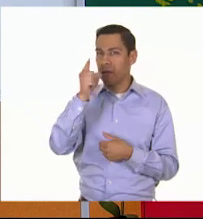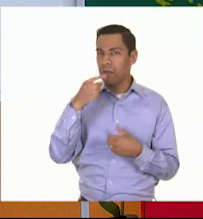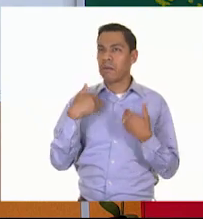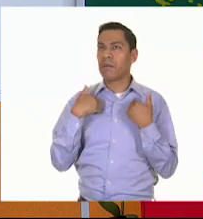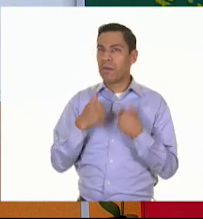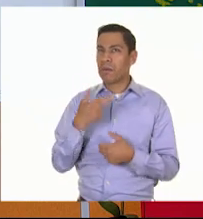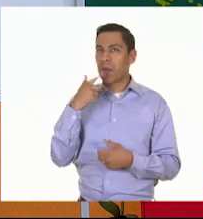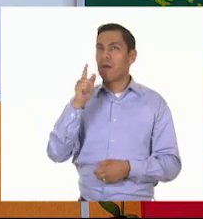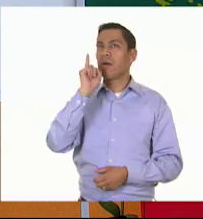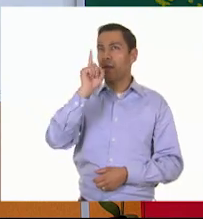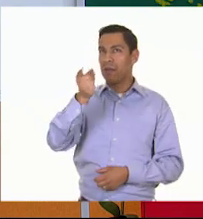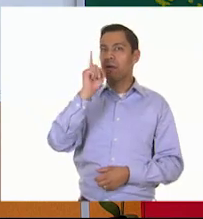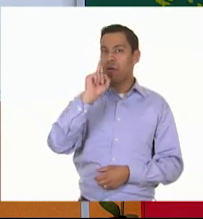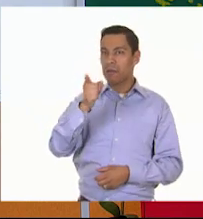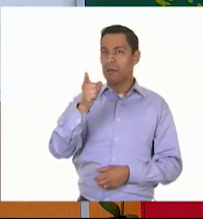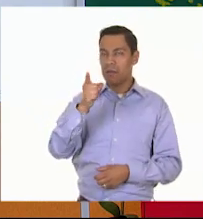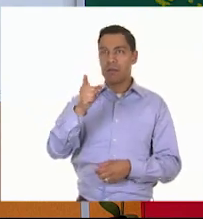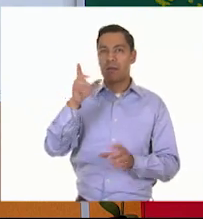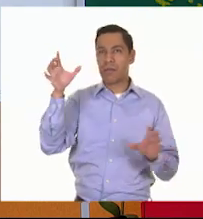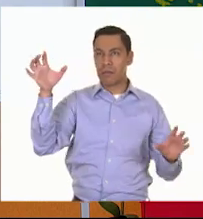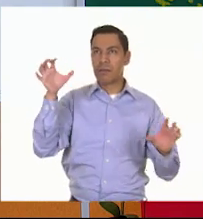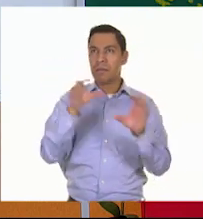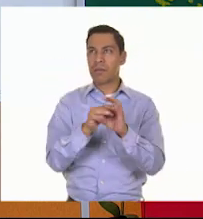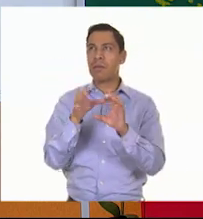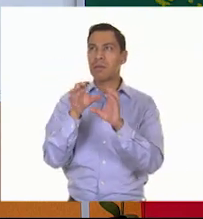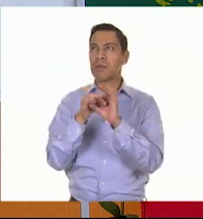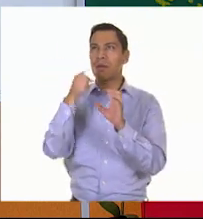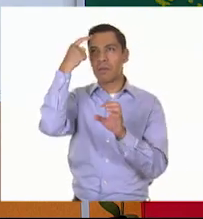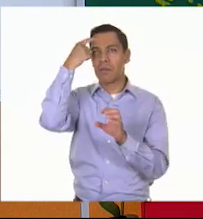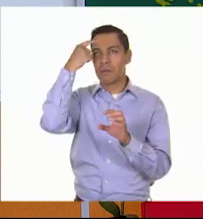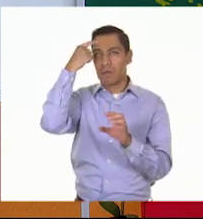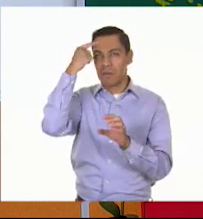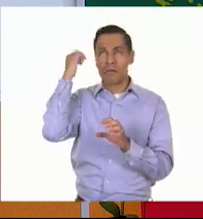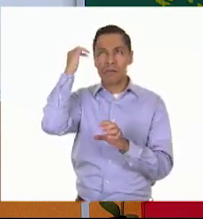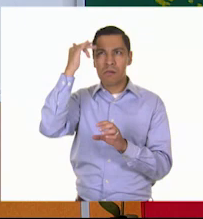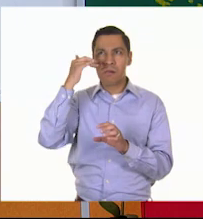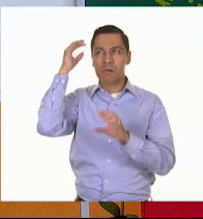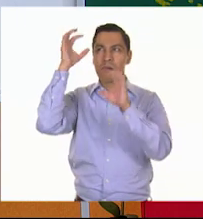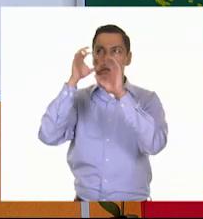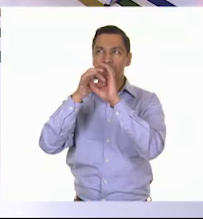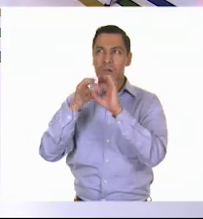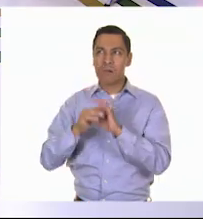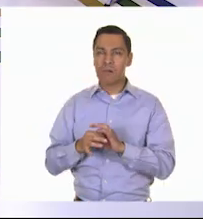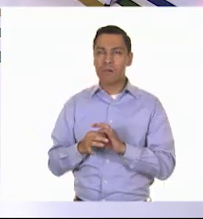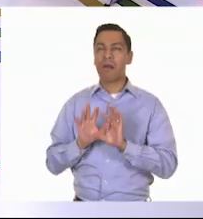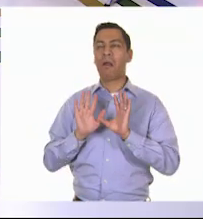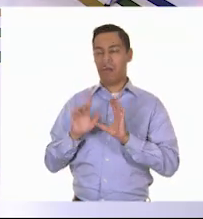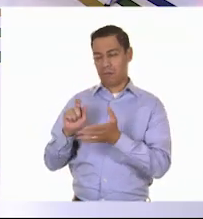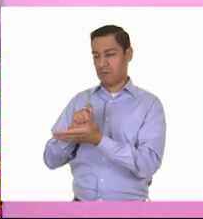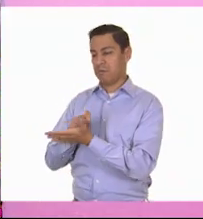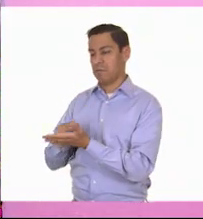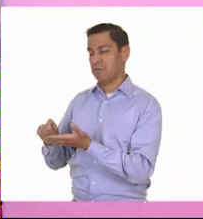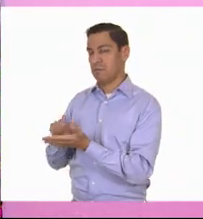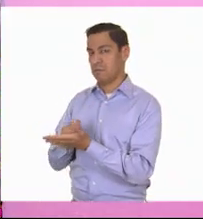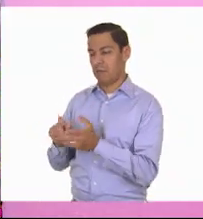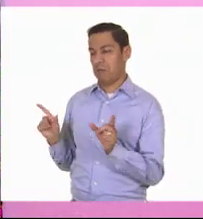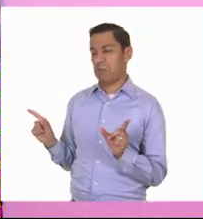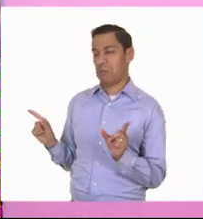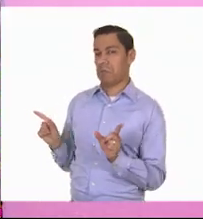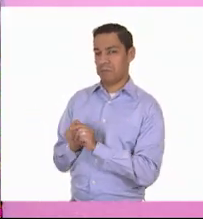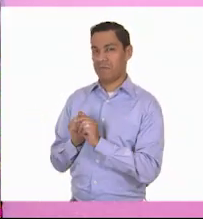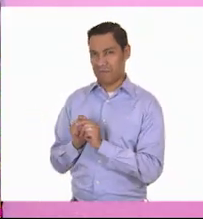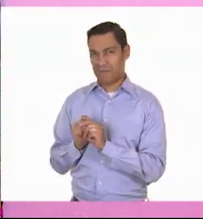trata. Uh-huh. Y de esa manera pues ya hacer su resumen de una forma más fácil. Ay, pues entonces ya